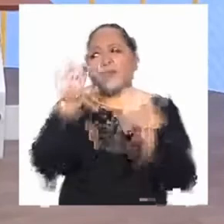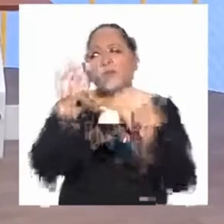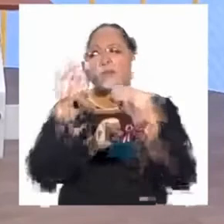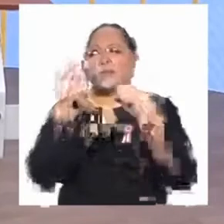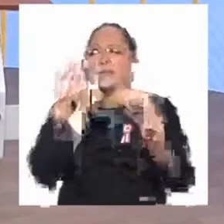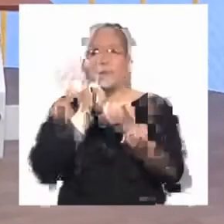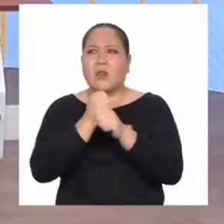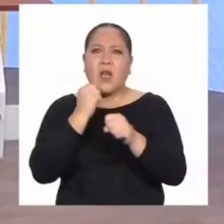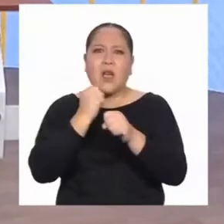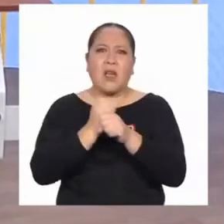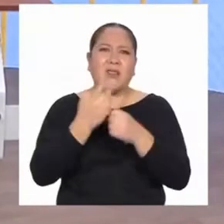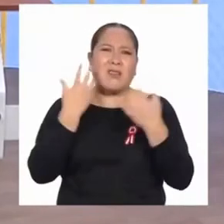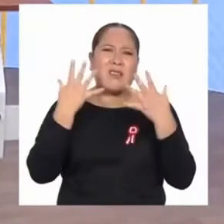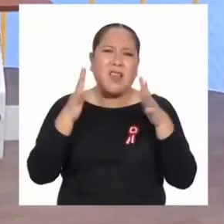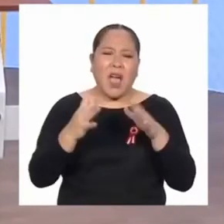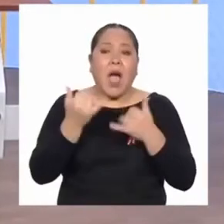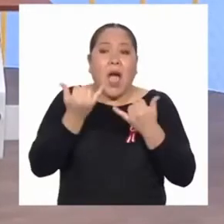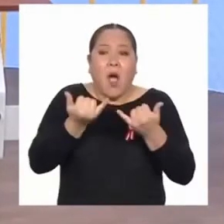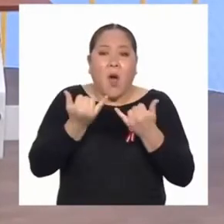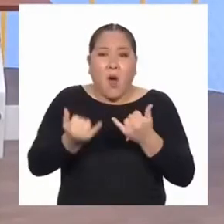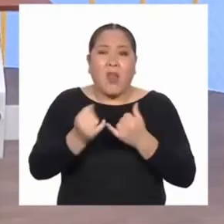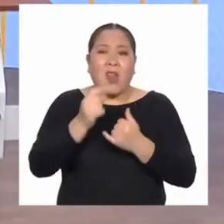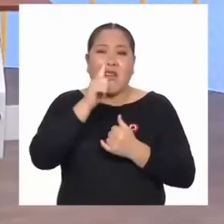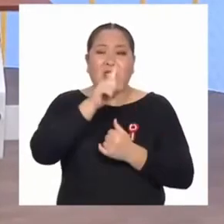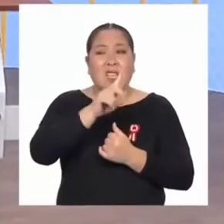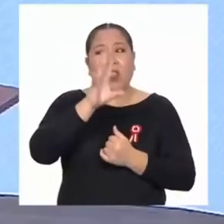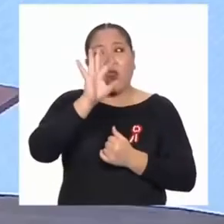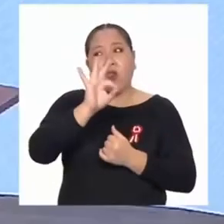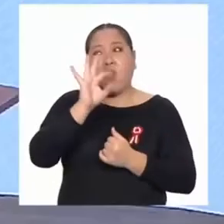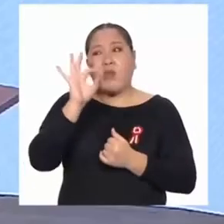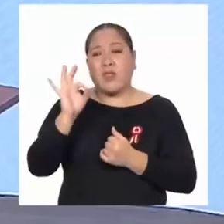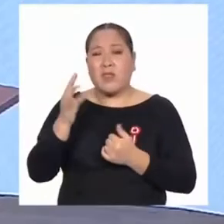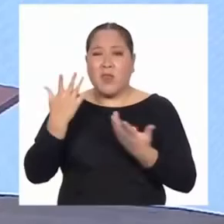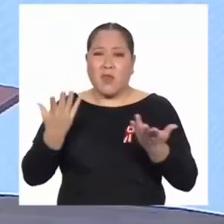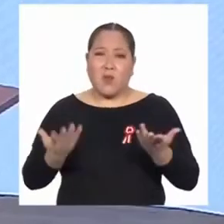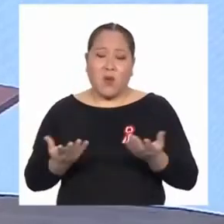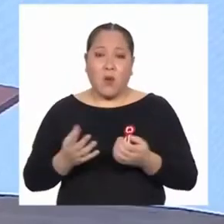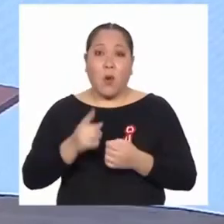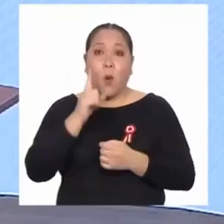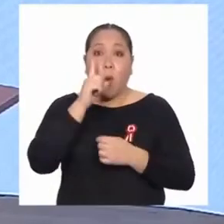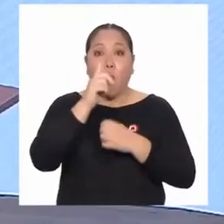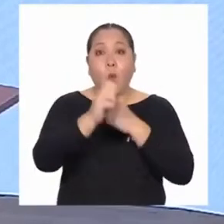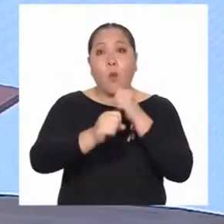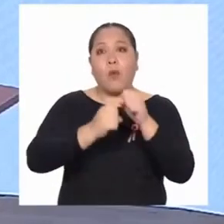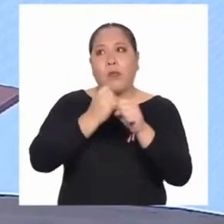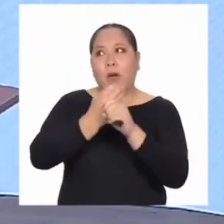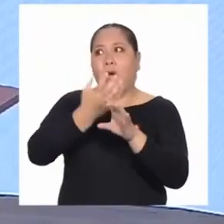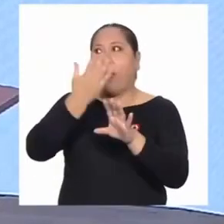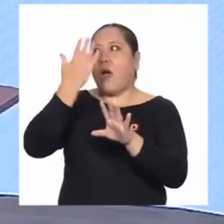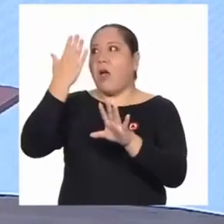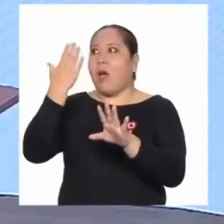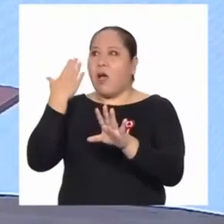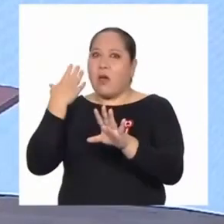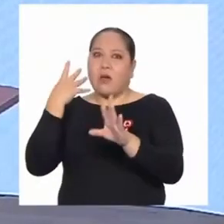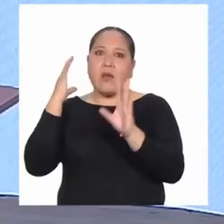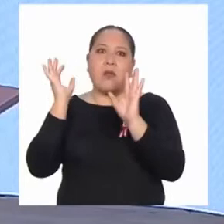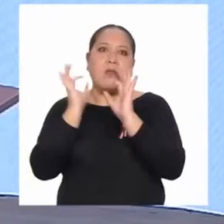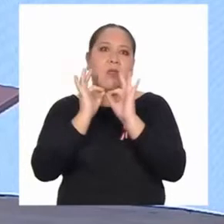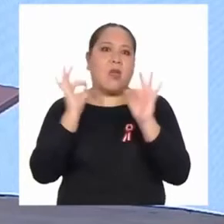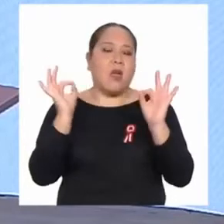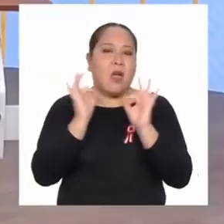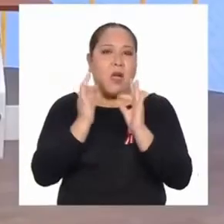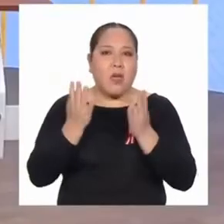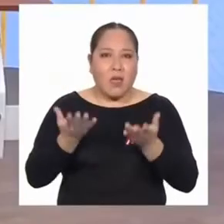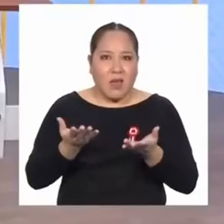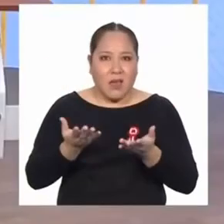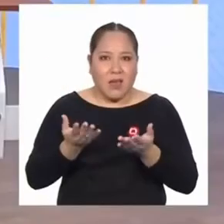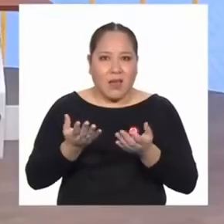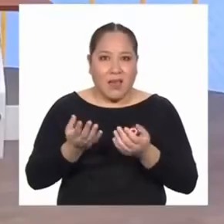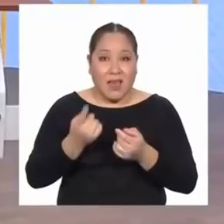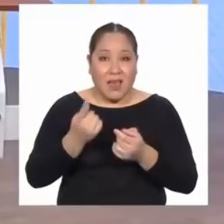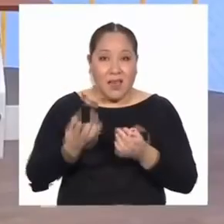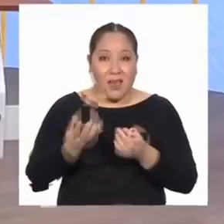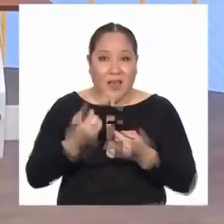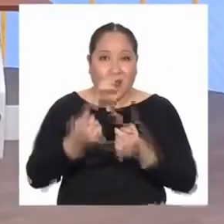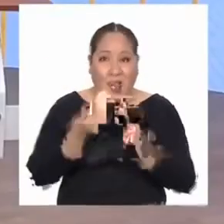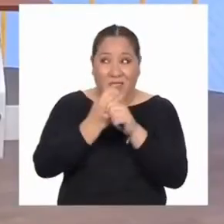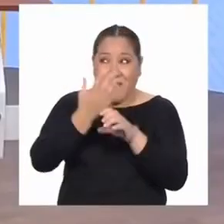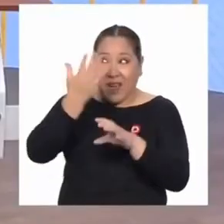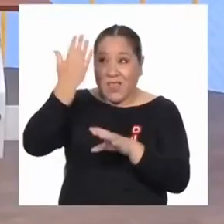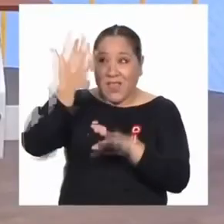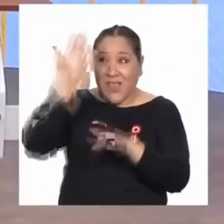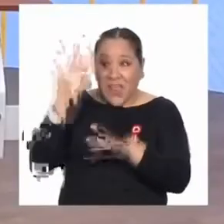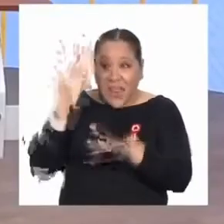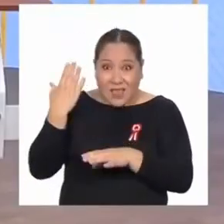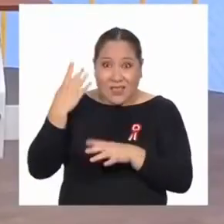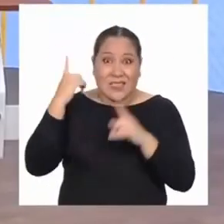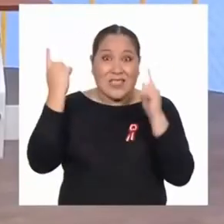recién vamos a cumplir 199 hace un año no estábamos inaugurando acaso los juegos